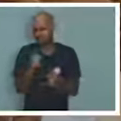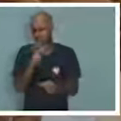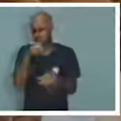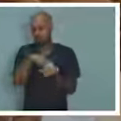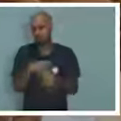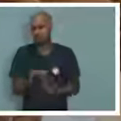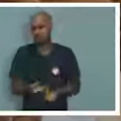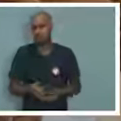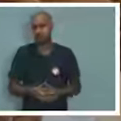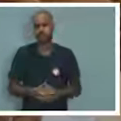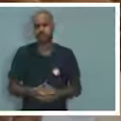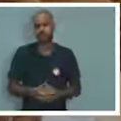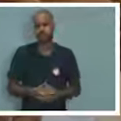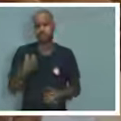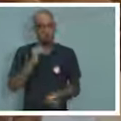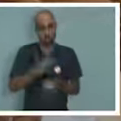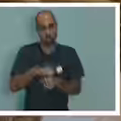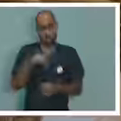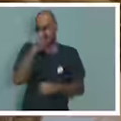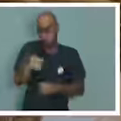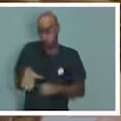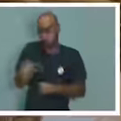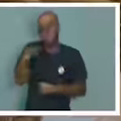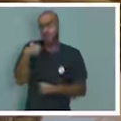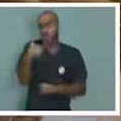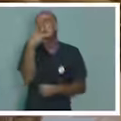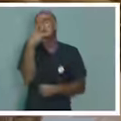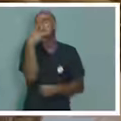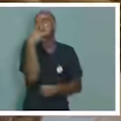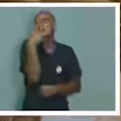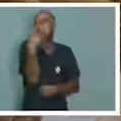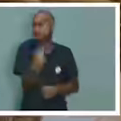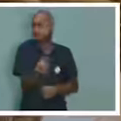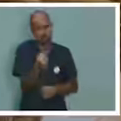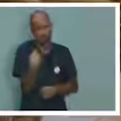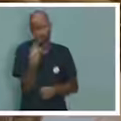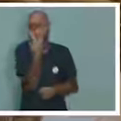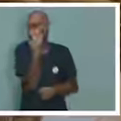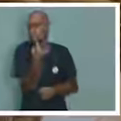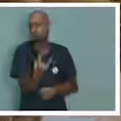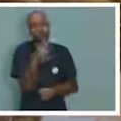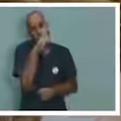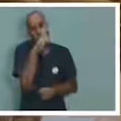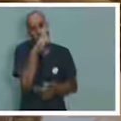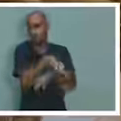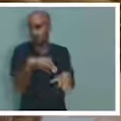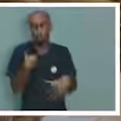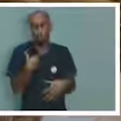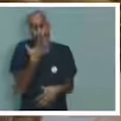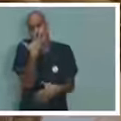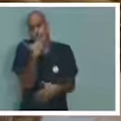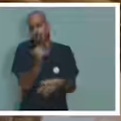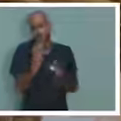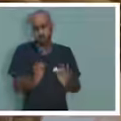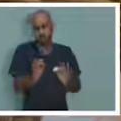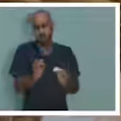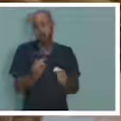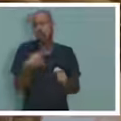desde muy niña me encantaban los animales. Adoro los animales, amo los animales y es la profesión que siempre deseé